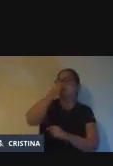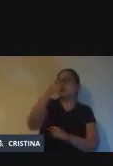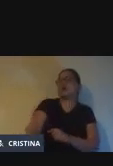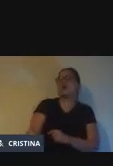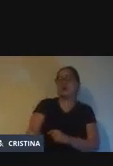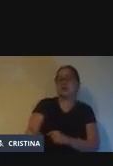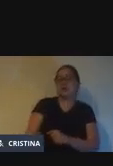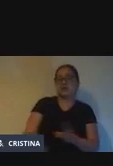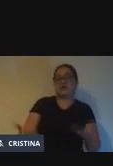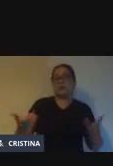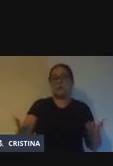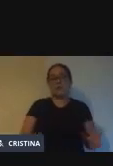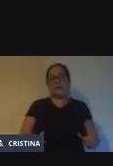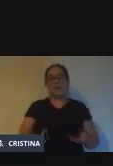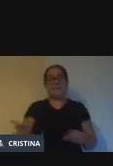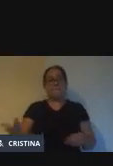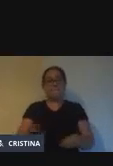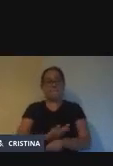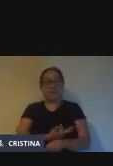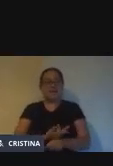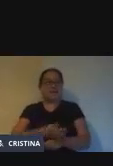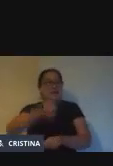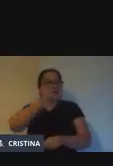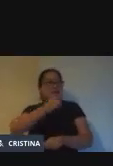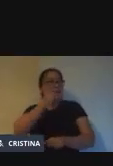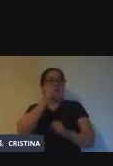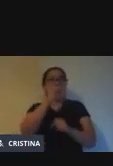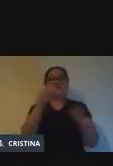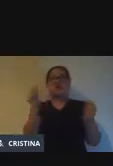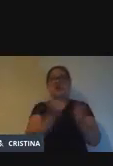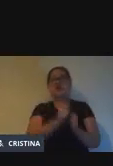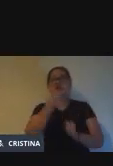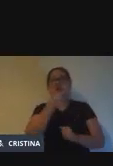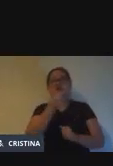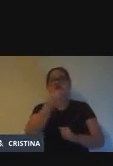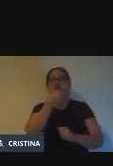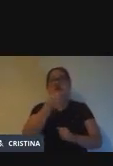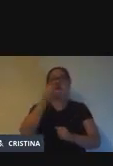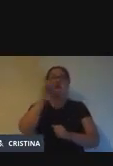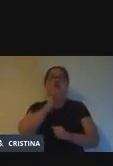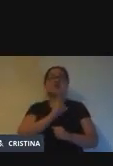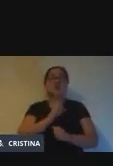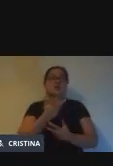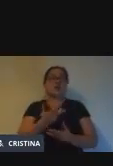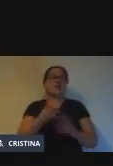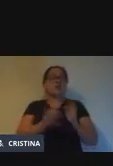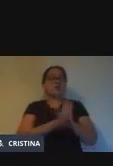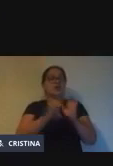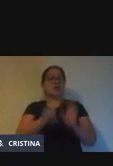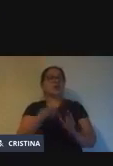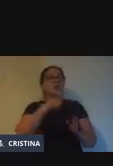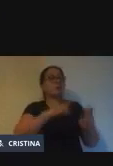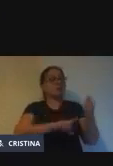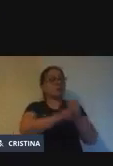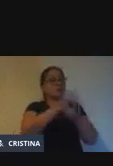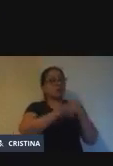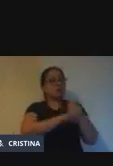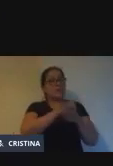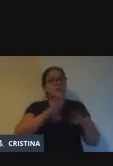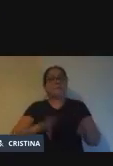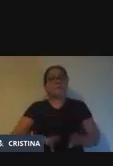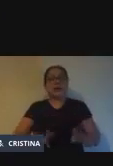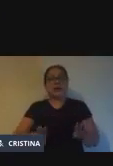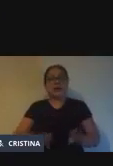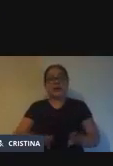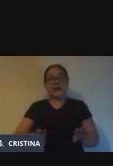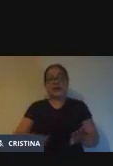debe, empezando por las niñas y los niños. Cuando tenemos un conflicto con nuestra pareja, y estoy hablando en este